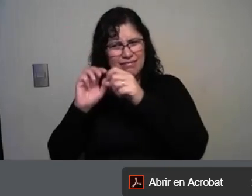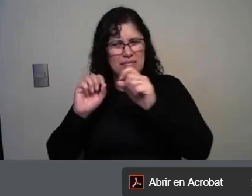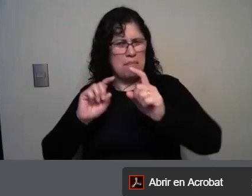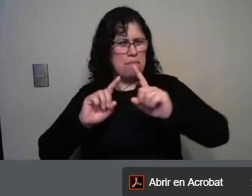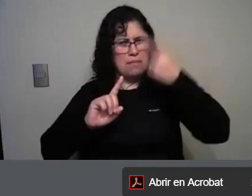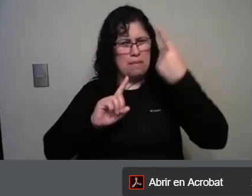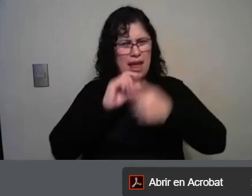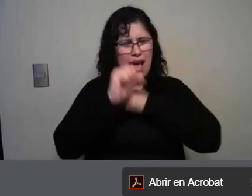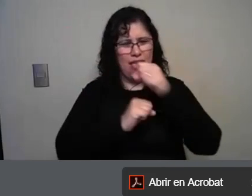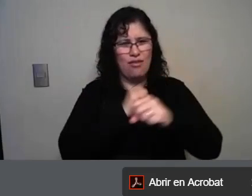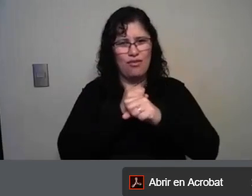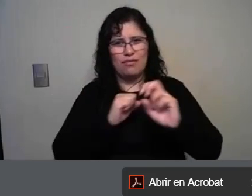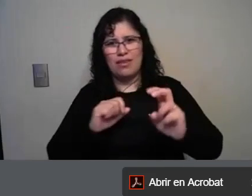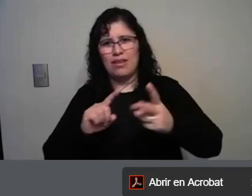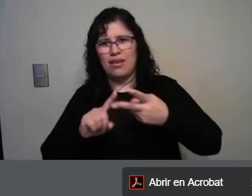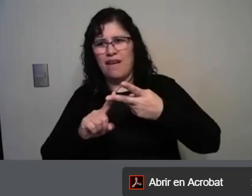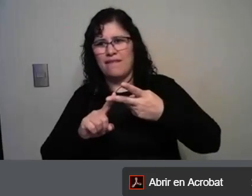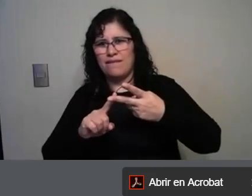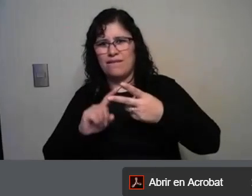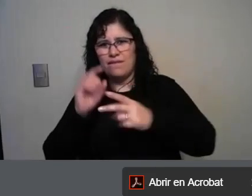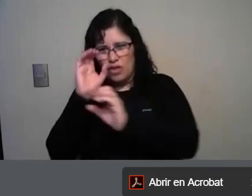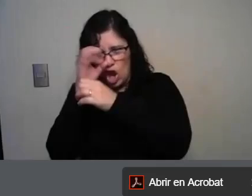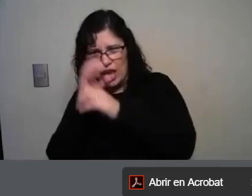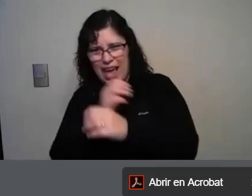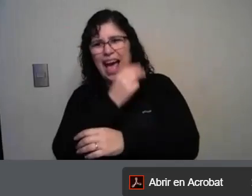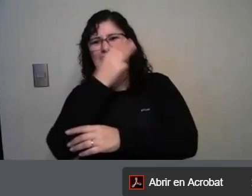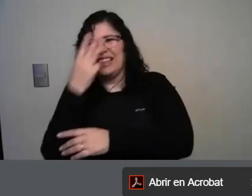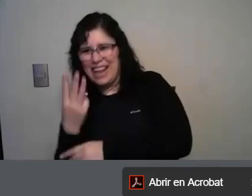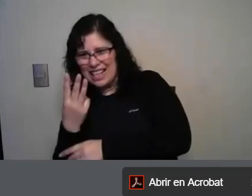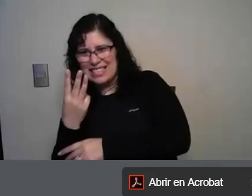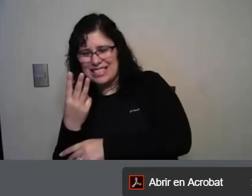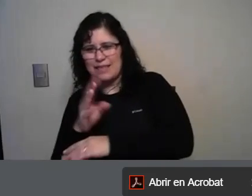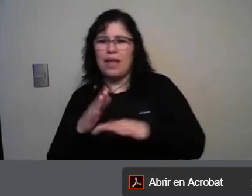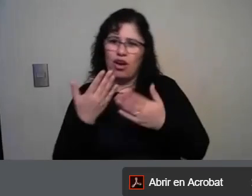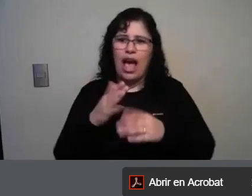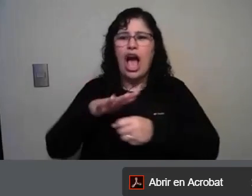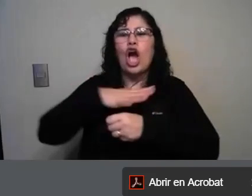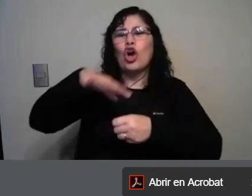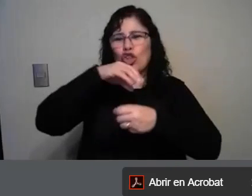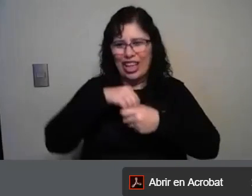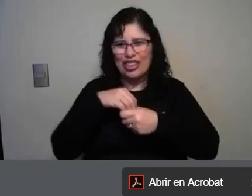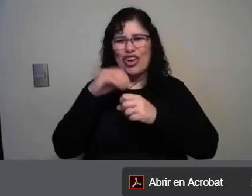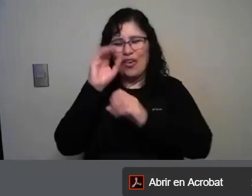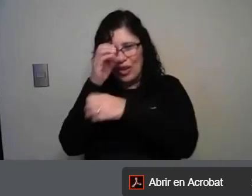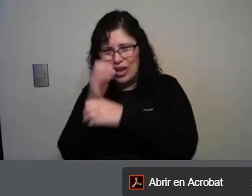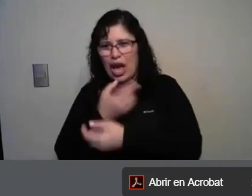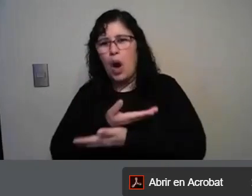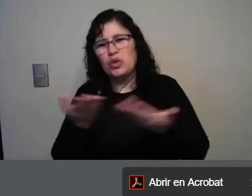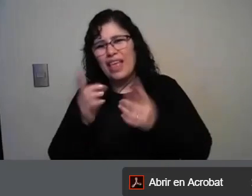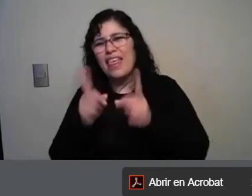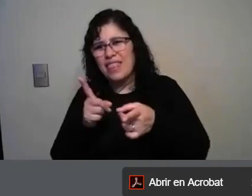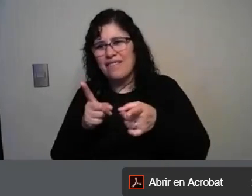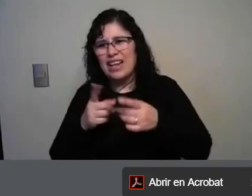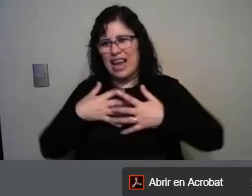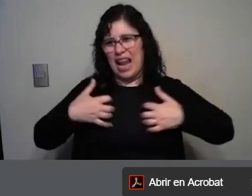sí, la cuarta asignatura de Biología 1 a Biología 3, ¿ya? Y en el contexto de la biología deberían haber visto ustedes algunos conceptos de anatomía y